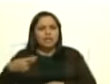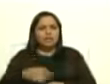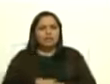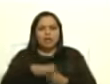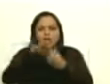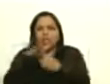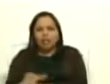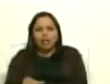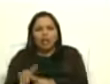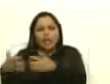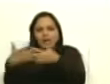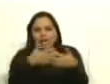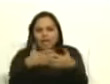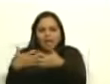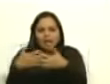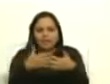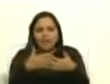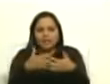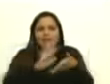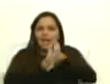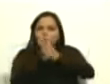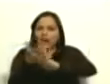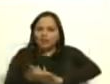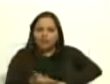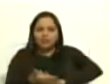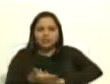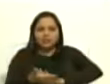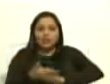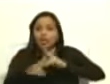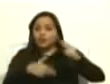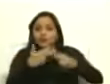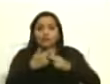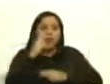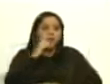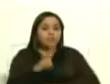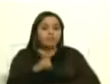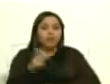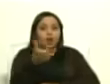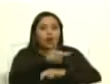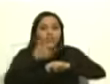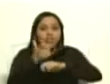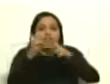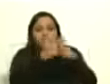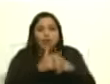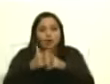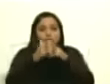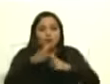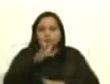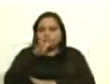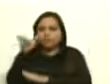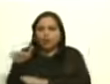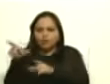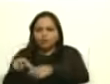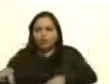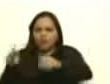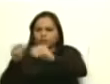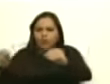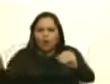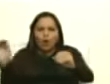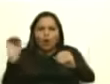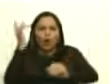hoy es la guerra, es la destrucción. Nunca he visto al gobierno de los Estados Unidos llegando a un desierto, llegando a